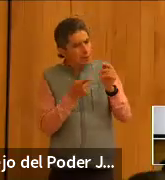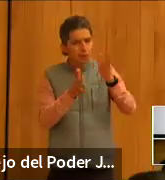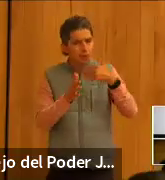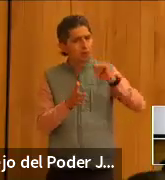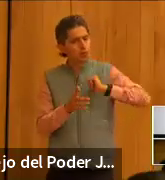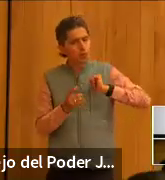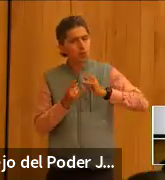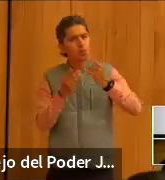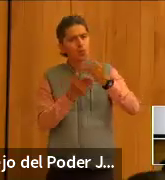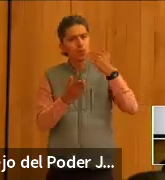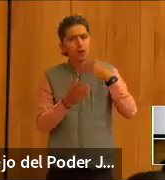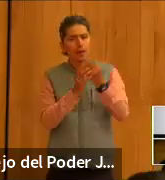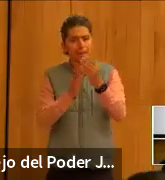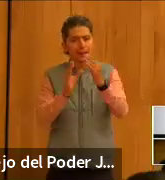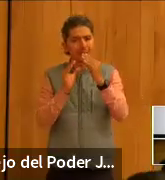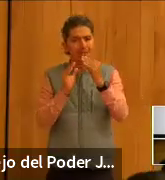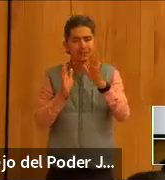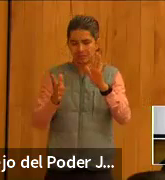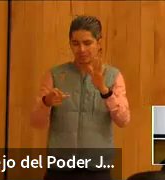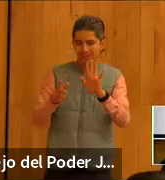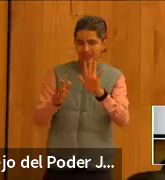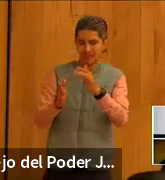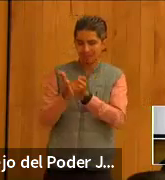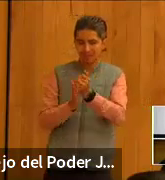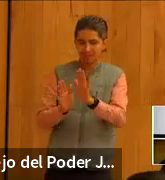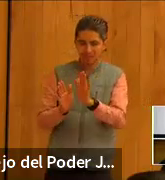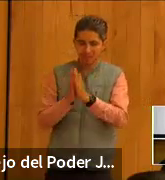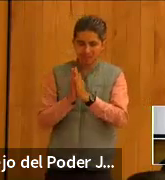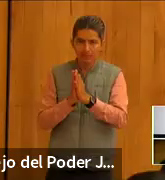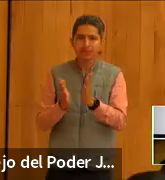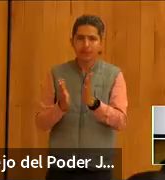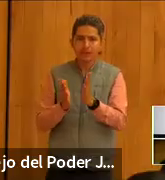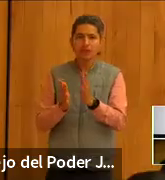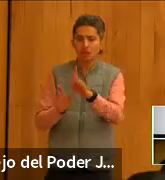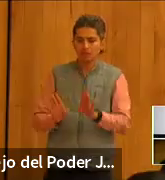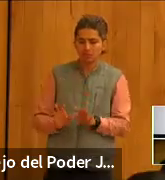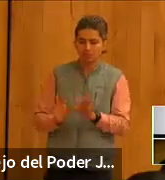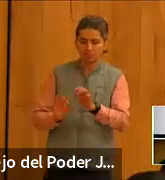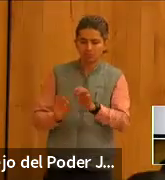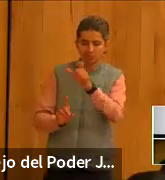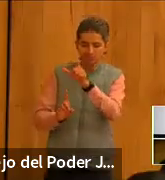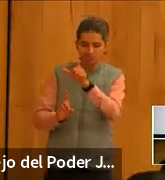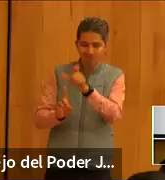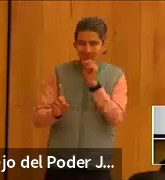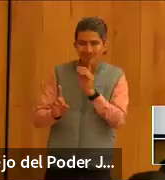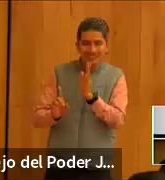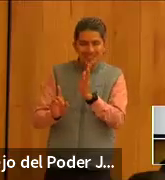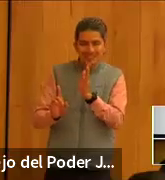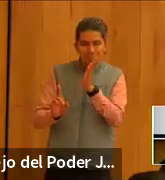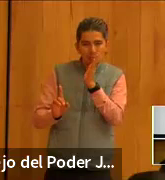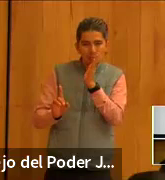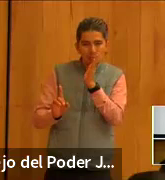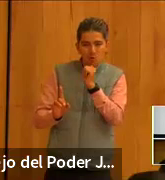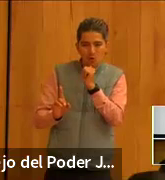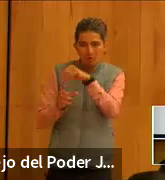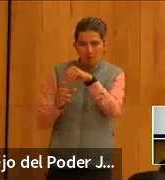antigüedad. Agradecería no cuestiones mis decisiones. De acuerdo a tu condición, pensamos que no podrías dedicarte